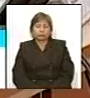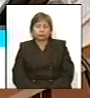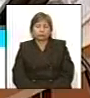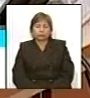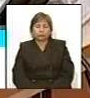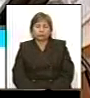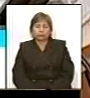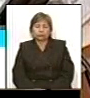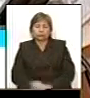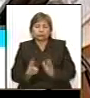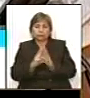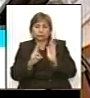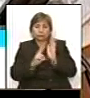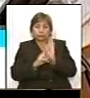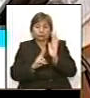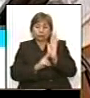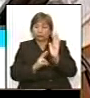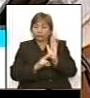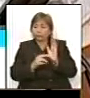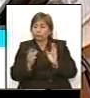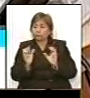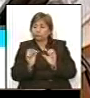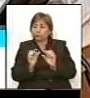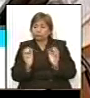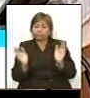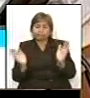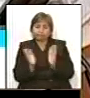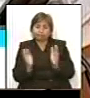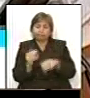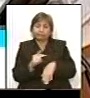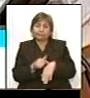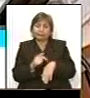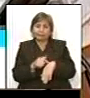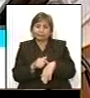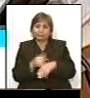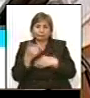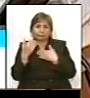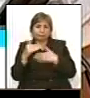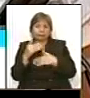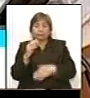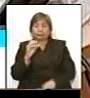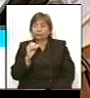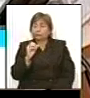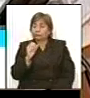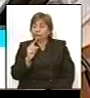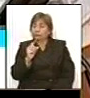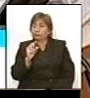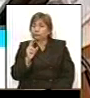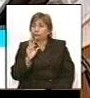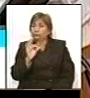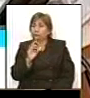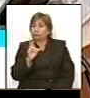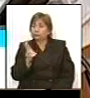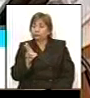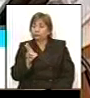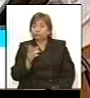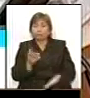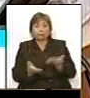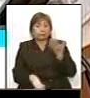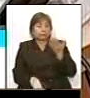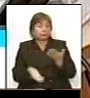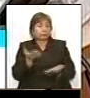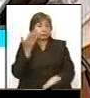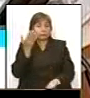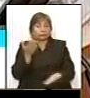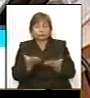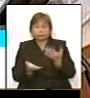el reglamento de la ley es un poco acortar los plazos que están establecidos en la 1192. Entonces, tal vez podrían